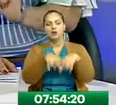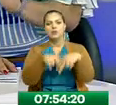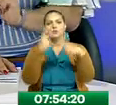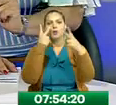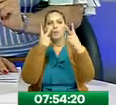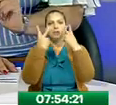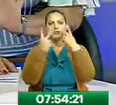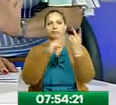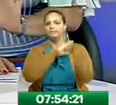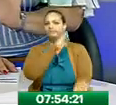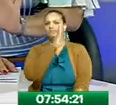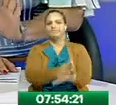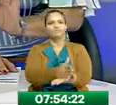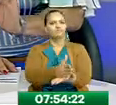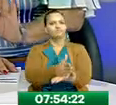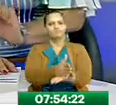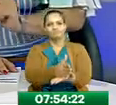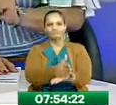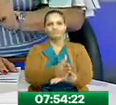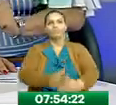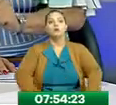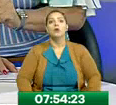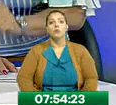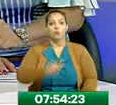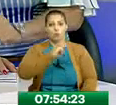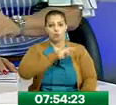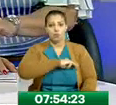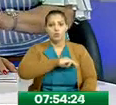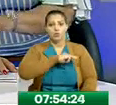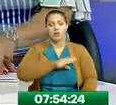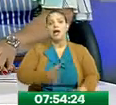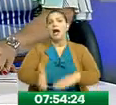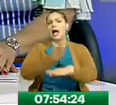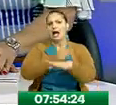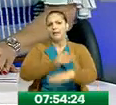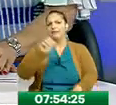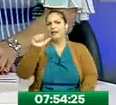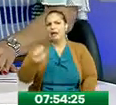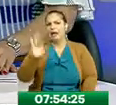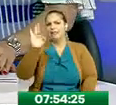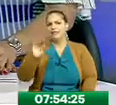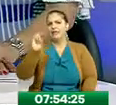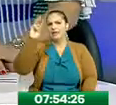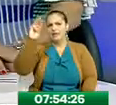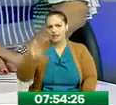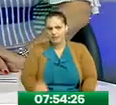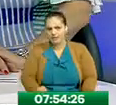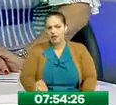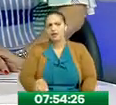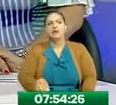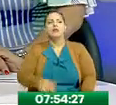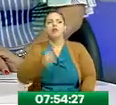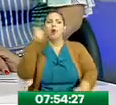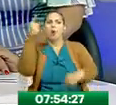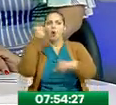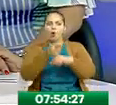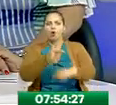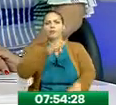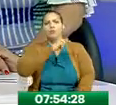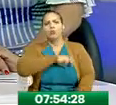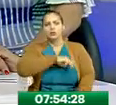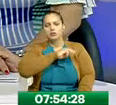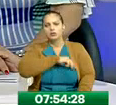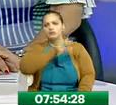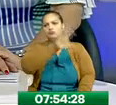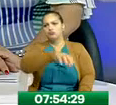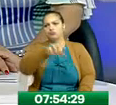Existen municipios que, pese a los plazos dados por parte de la Agencia Nacional de Tránsito, no han logrado realizar las adecuaciones respectivas en